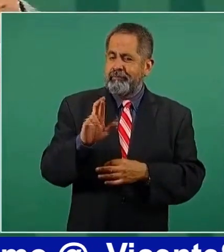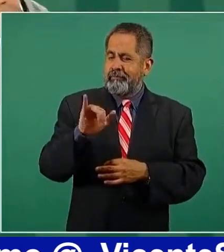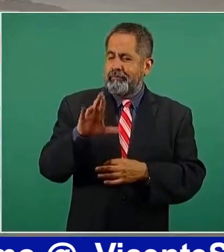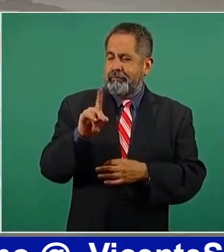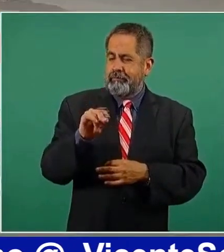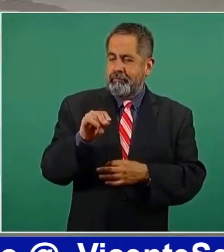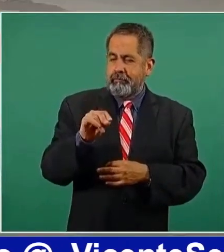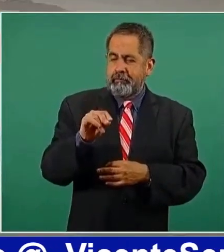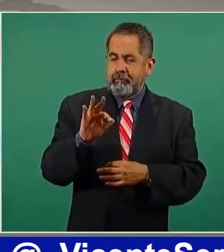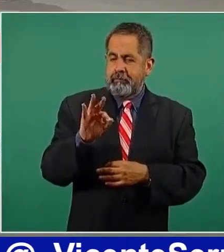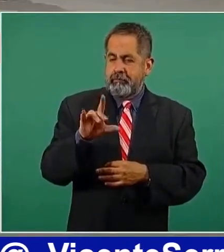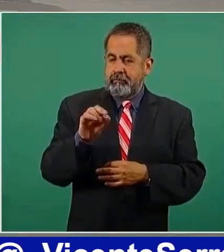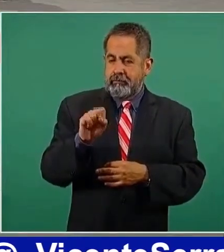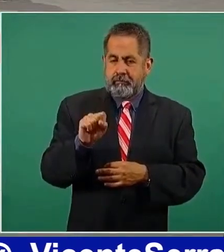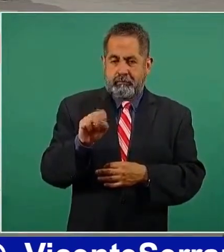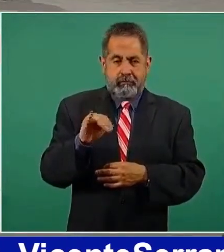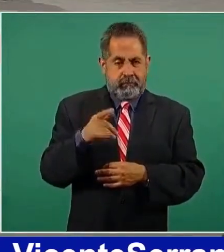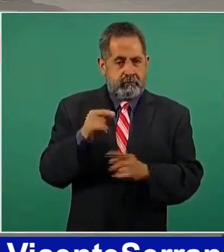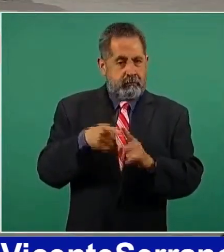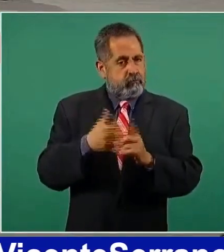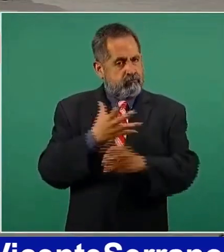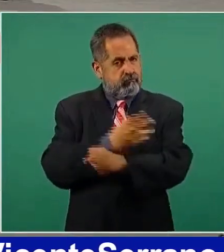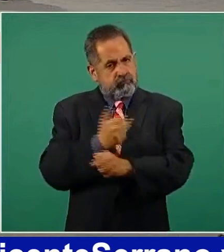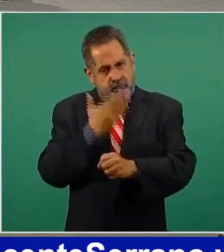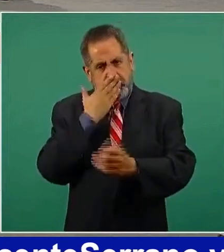un revolucionario intachable que